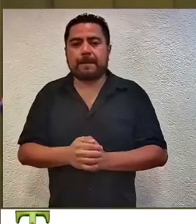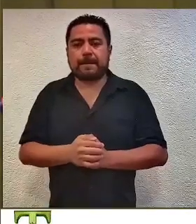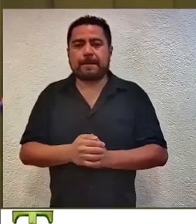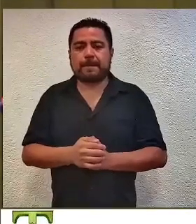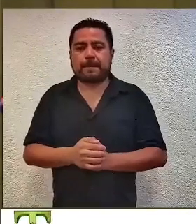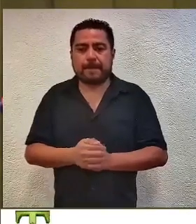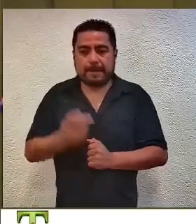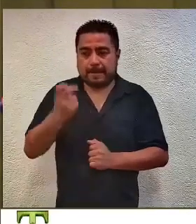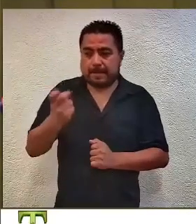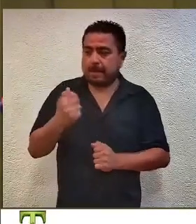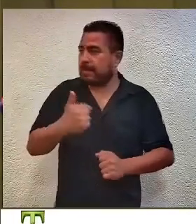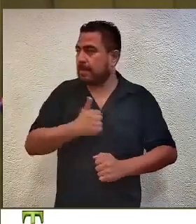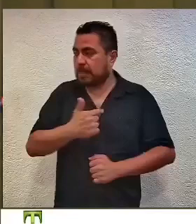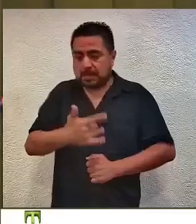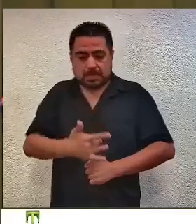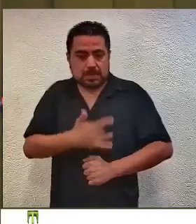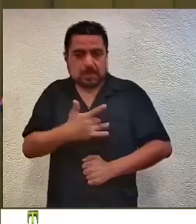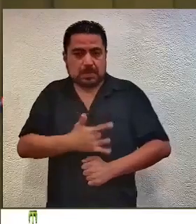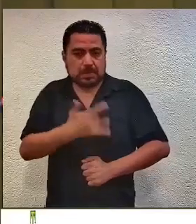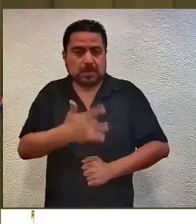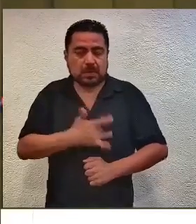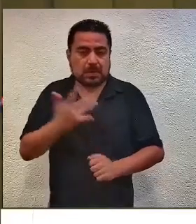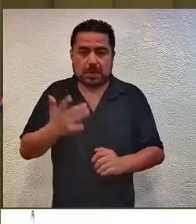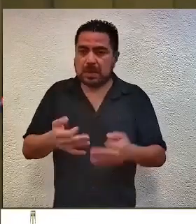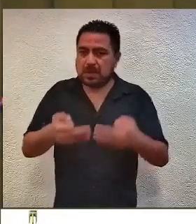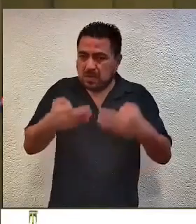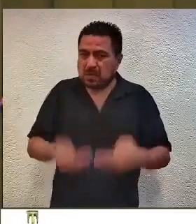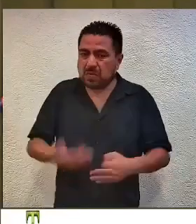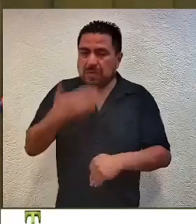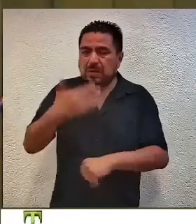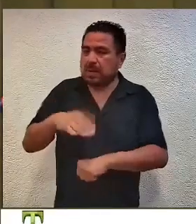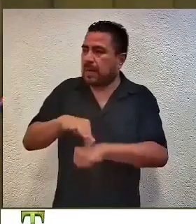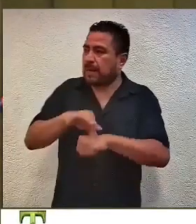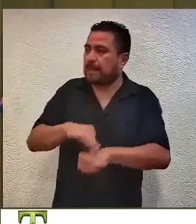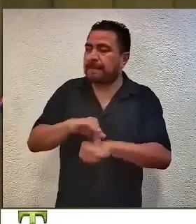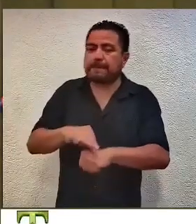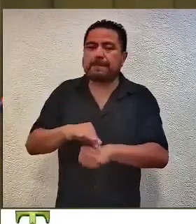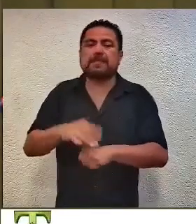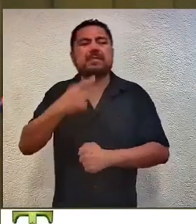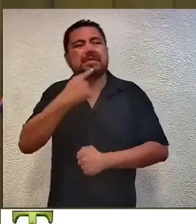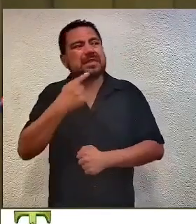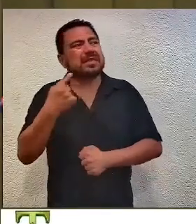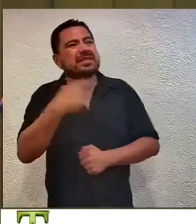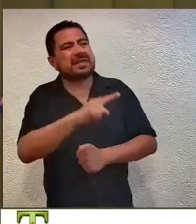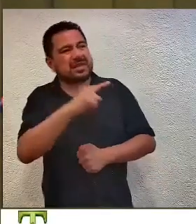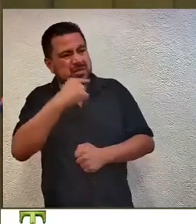En ese sentido, se constató que los hechos denunciados